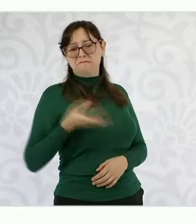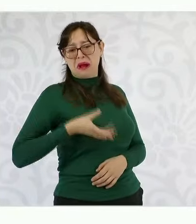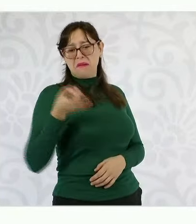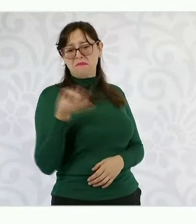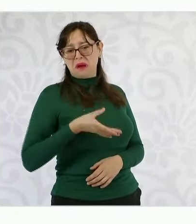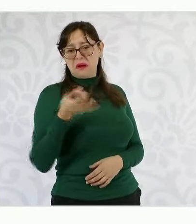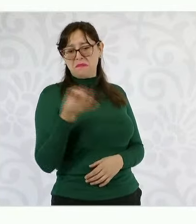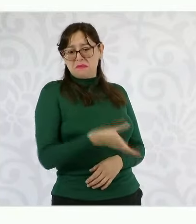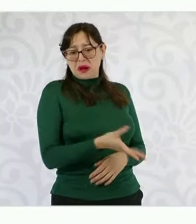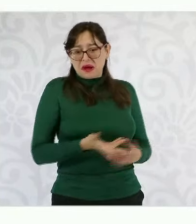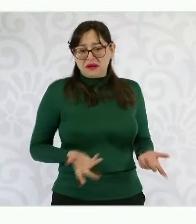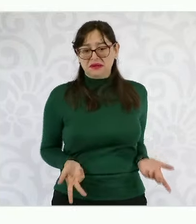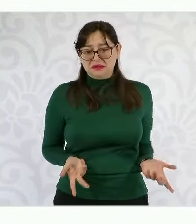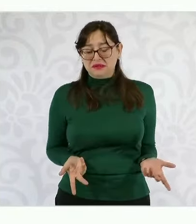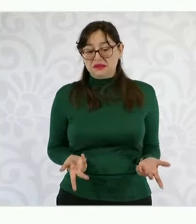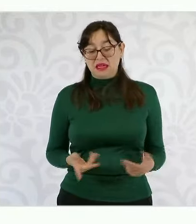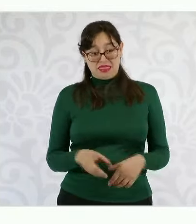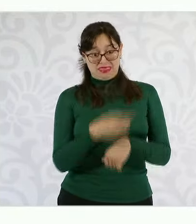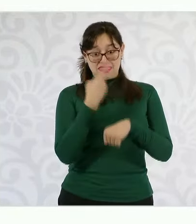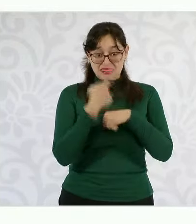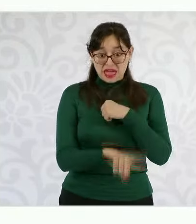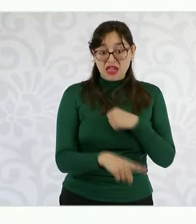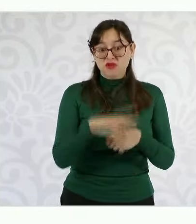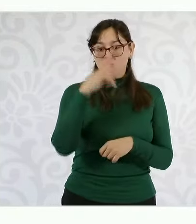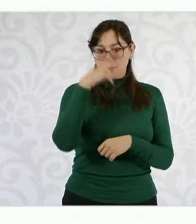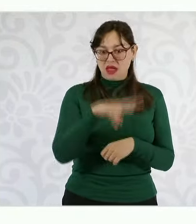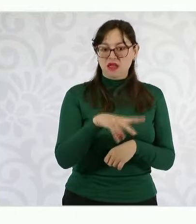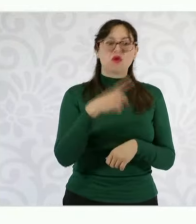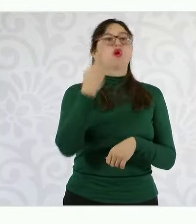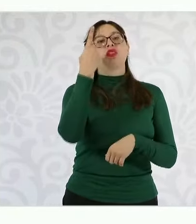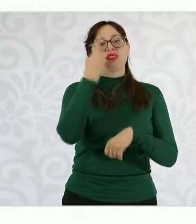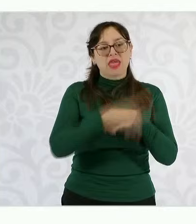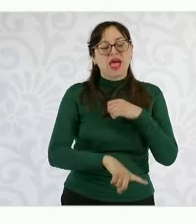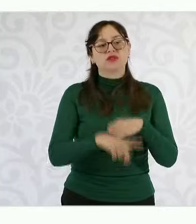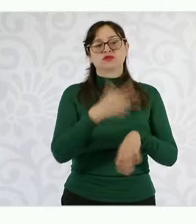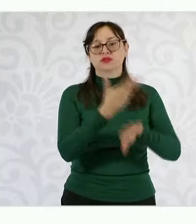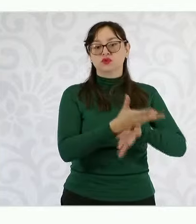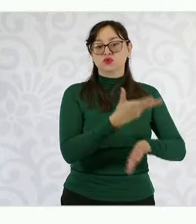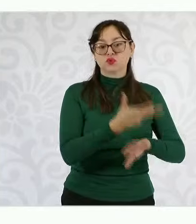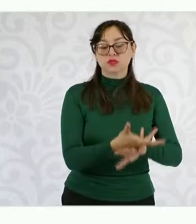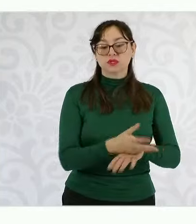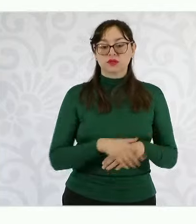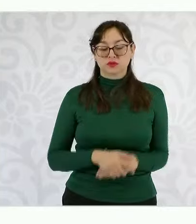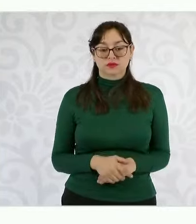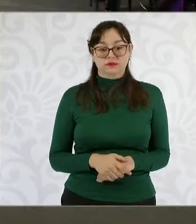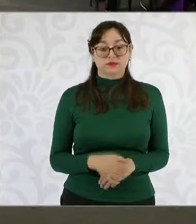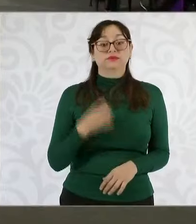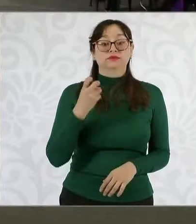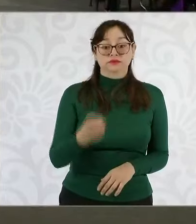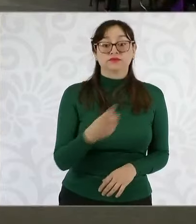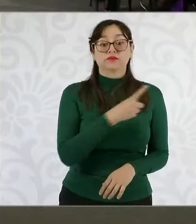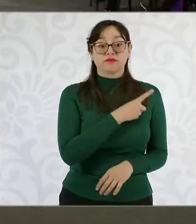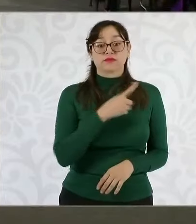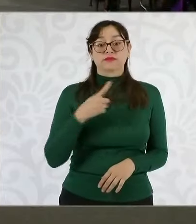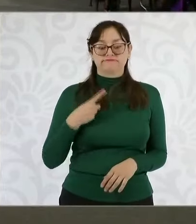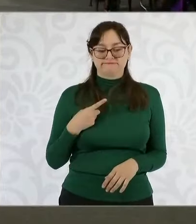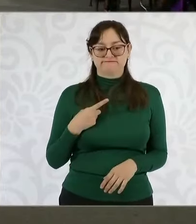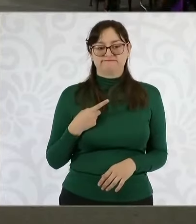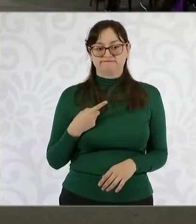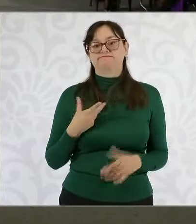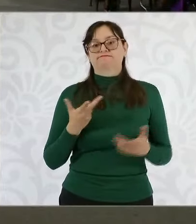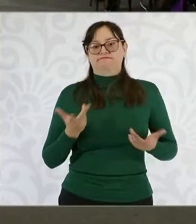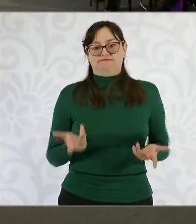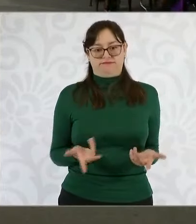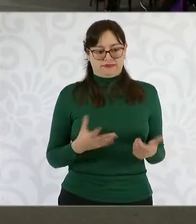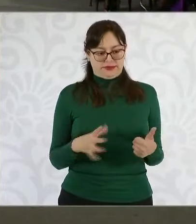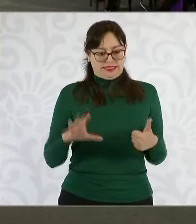a los demás, a México y a otros socios. Entonces, debemos, ¿qué hacer? Pues optimizar las